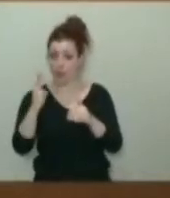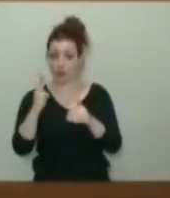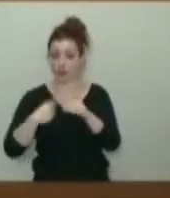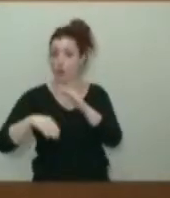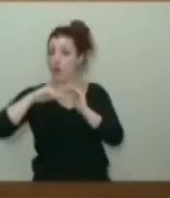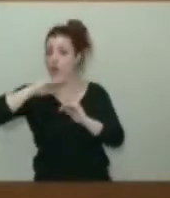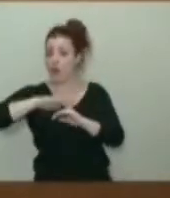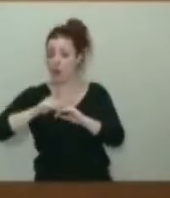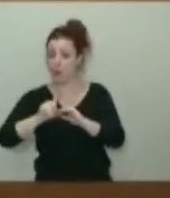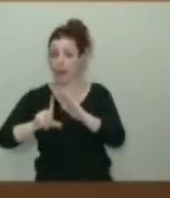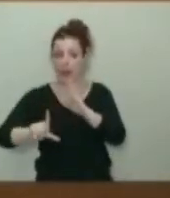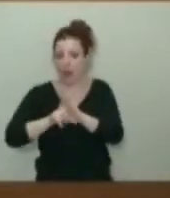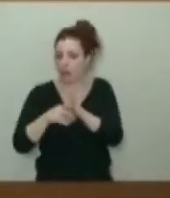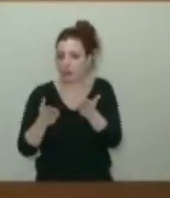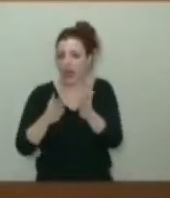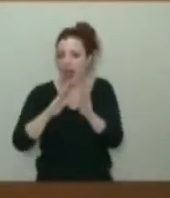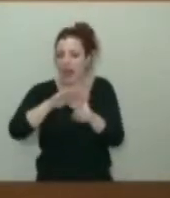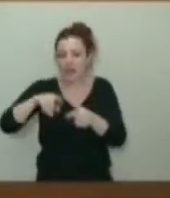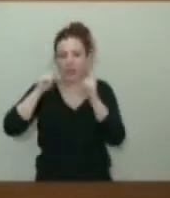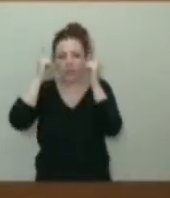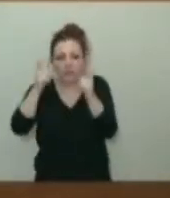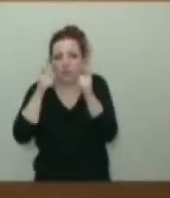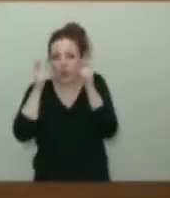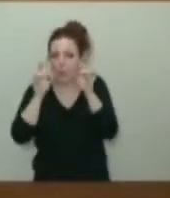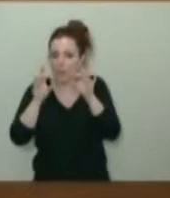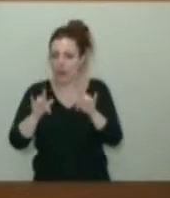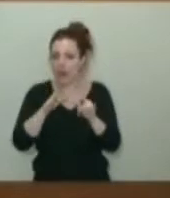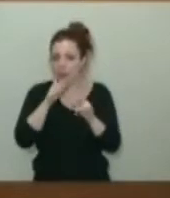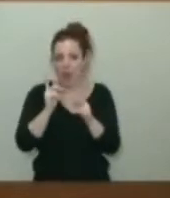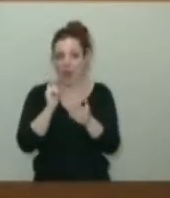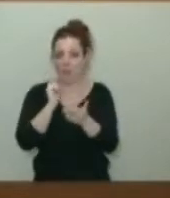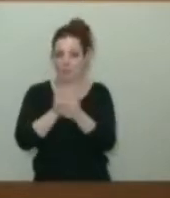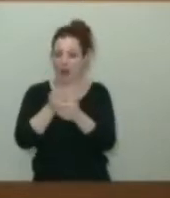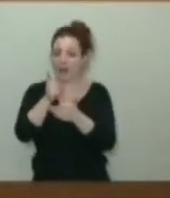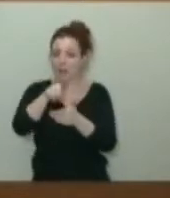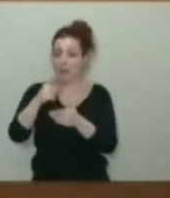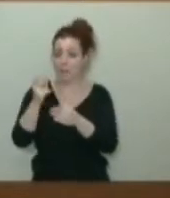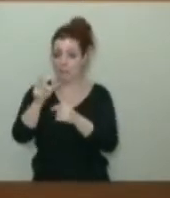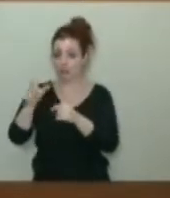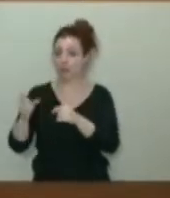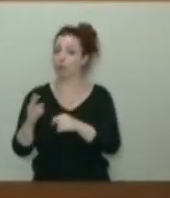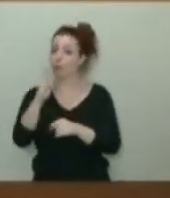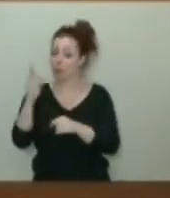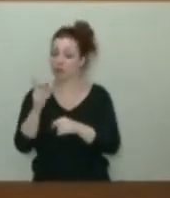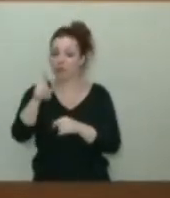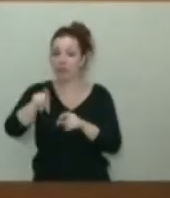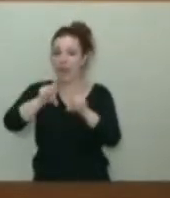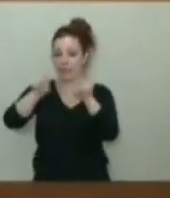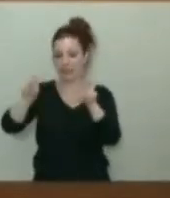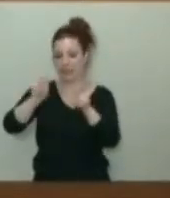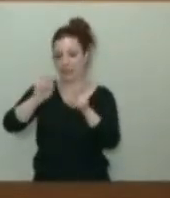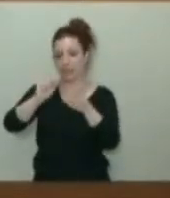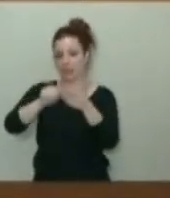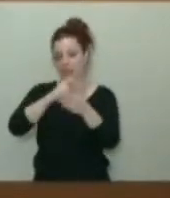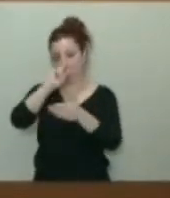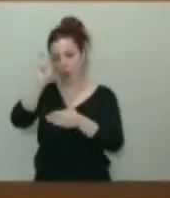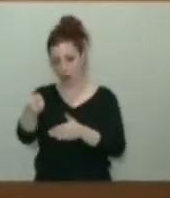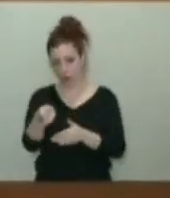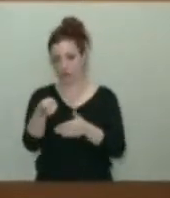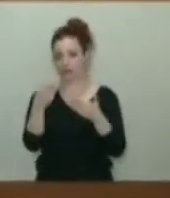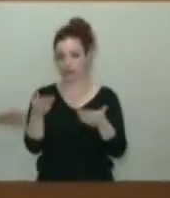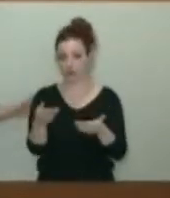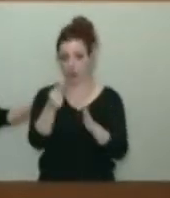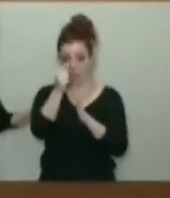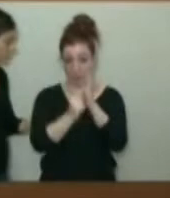hacen el mismo esfuerzo para pagar a su vez a sus proveedores, suministradores y empresas subcontratadas. Según